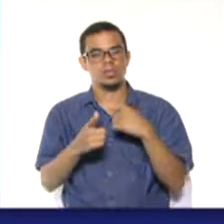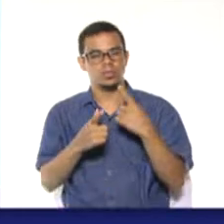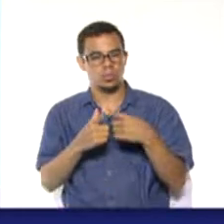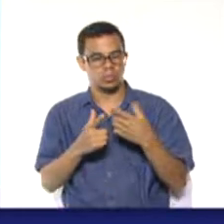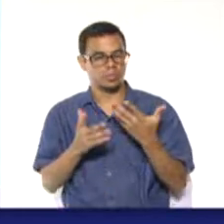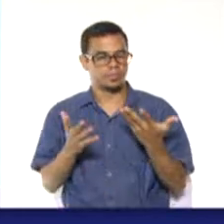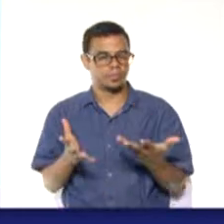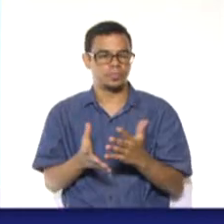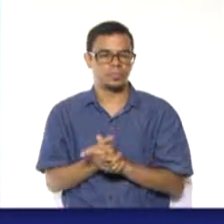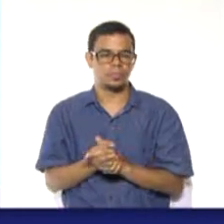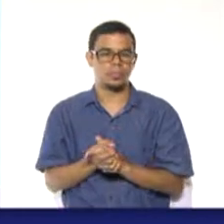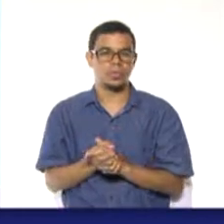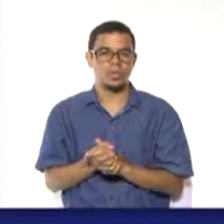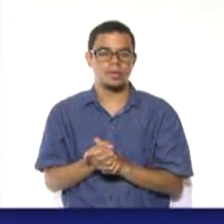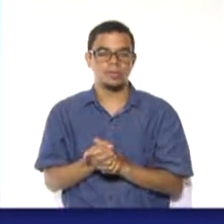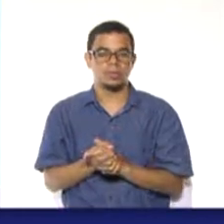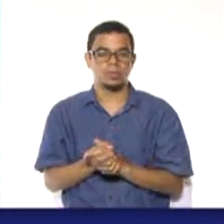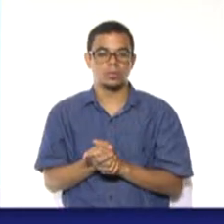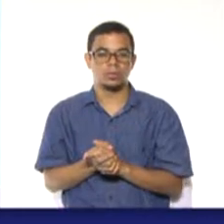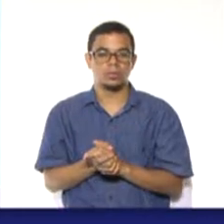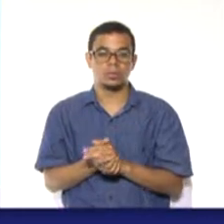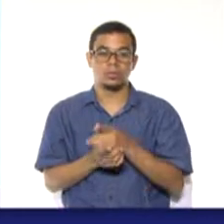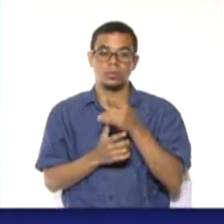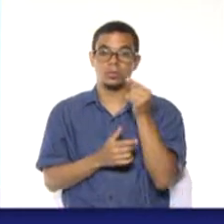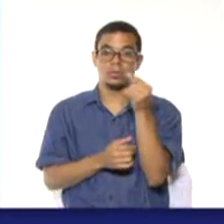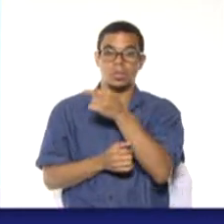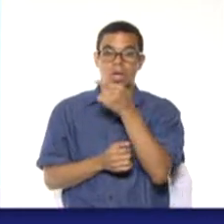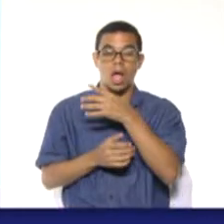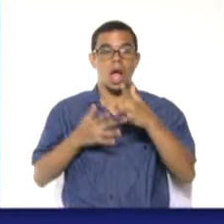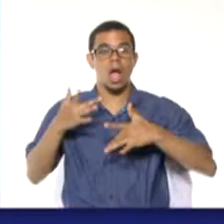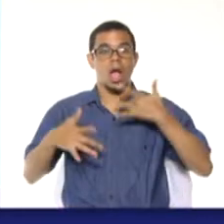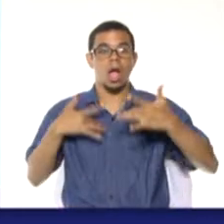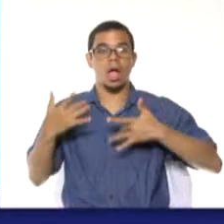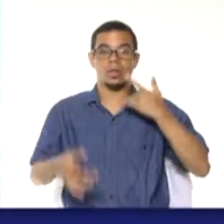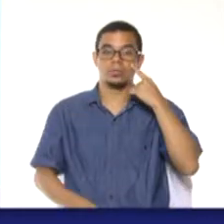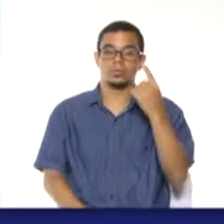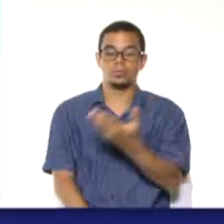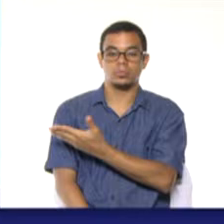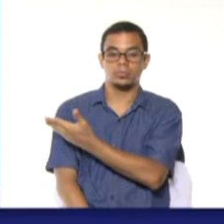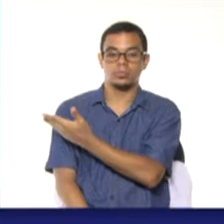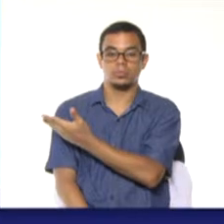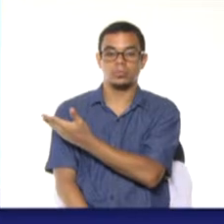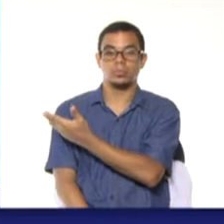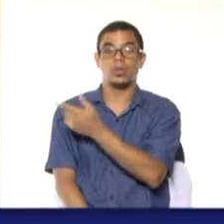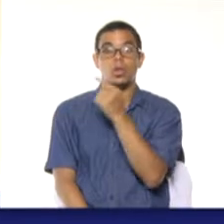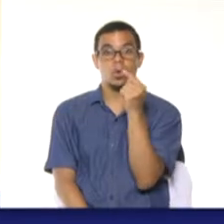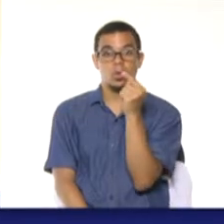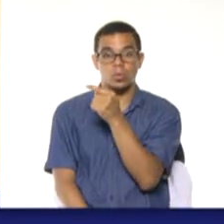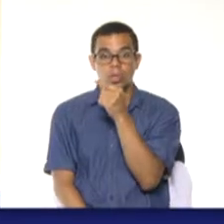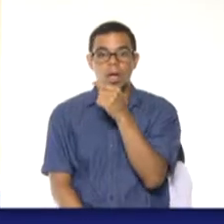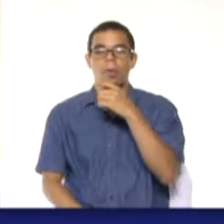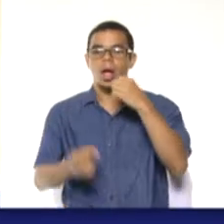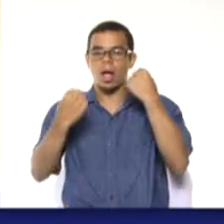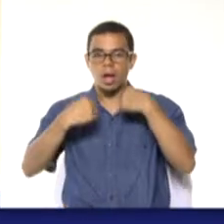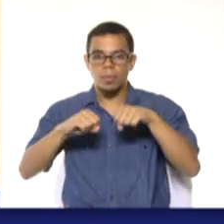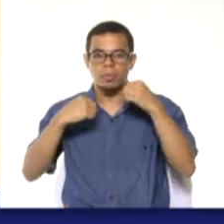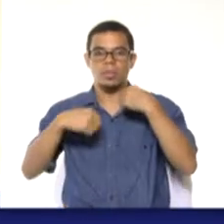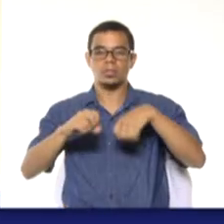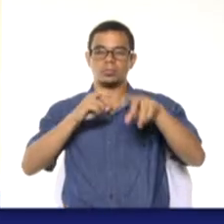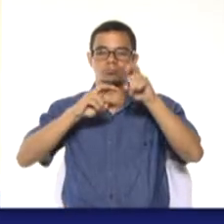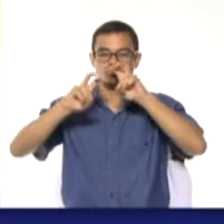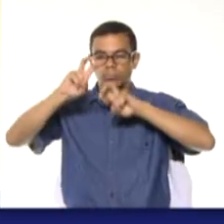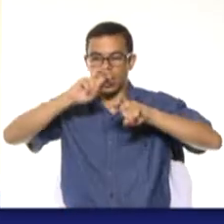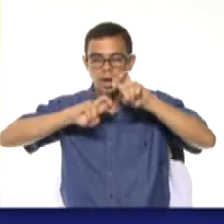mis queridos estudiantes, aquí les voy a dejar una serie de actividades con las cuales ustedes van a reforzar todo este conocimiento que